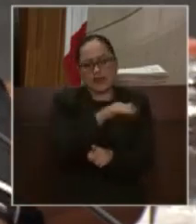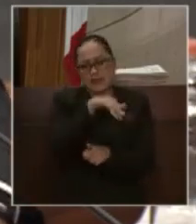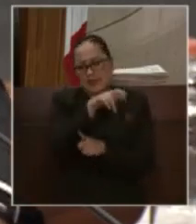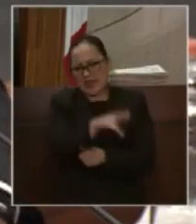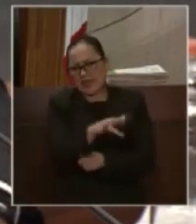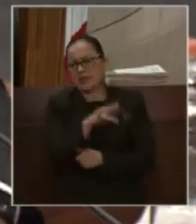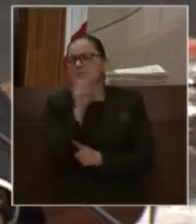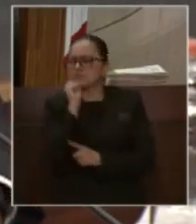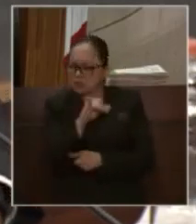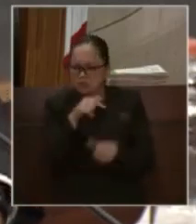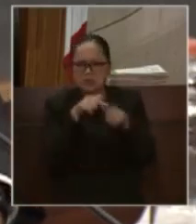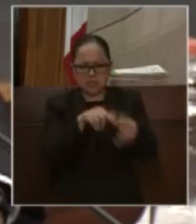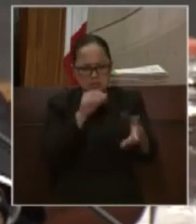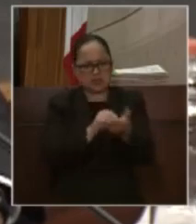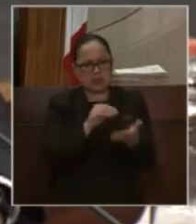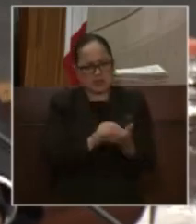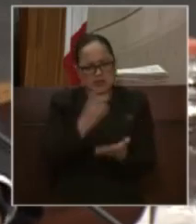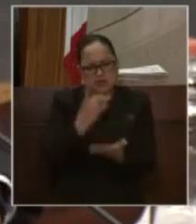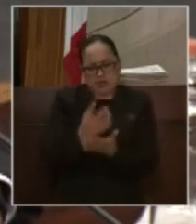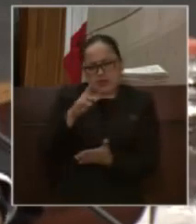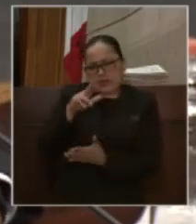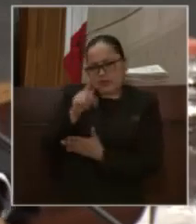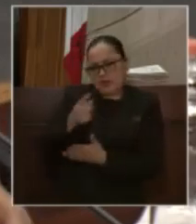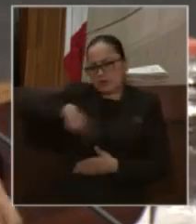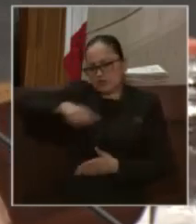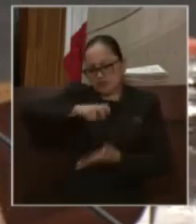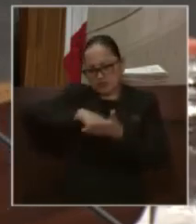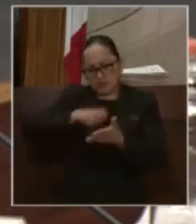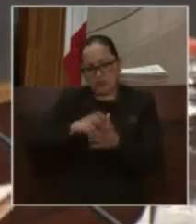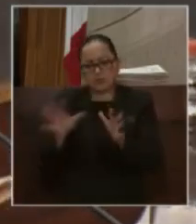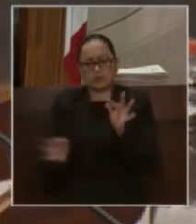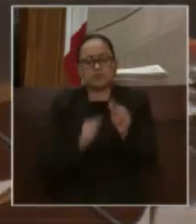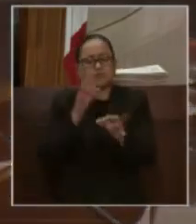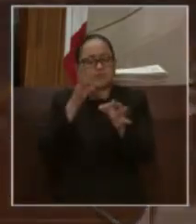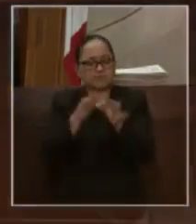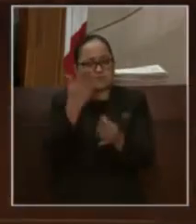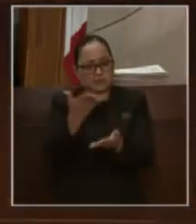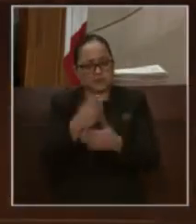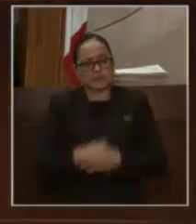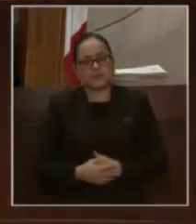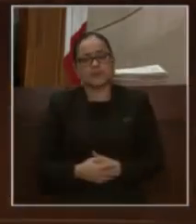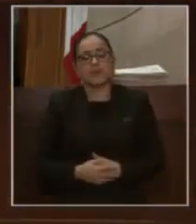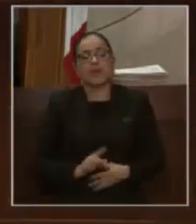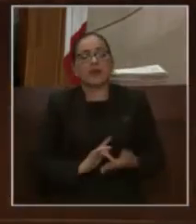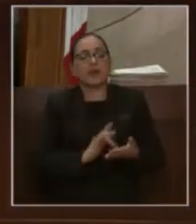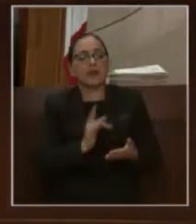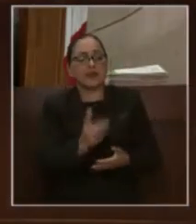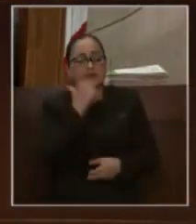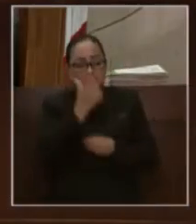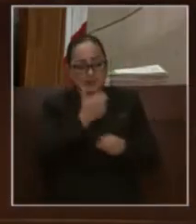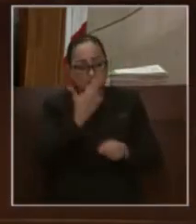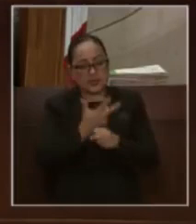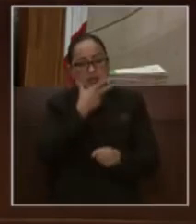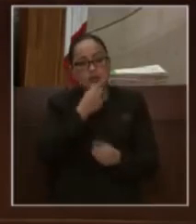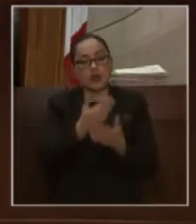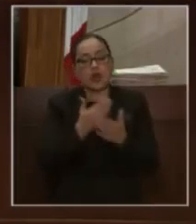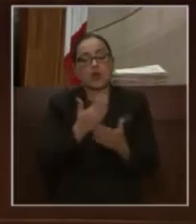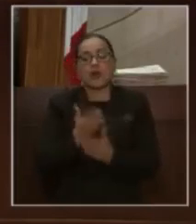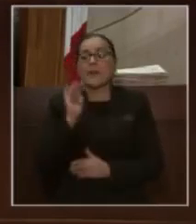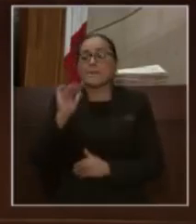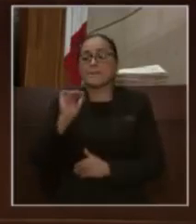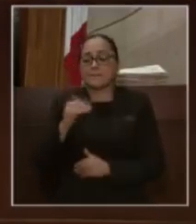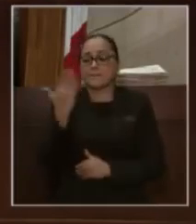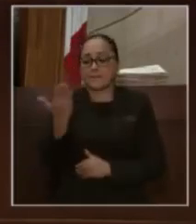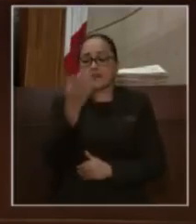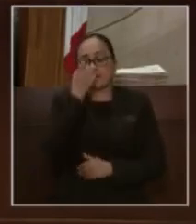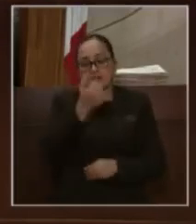por dicha autoridad electoral. Es la cuenta, presidenta, magistrada, señores magistrados. Gracias, secretario. Solicito ahora